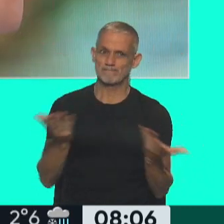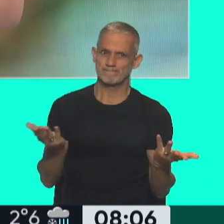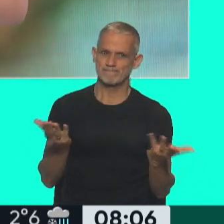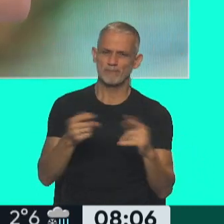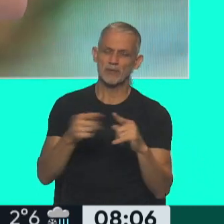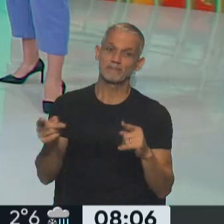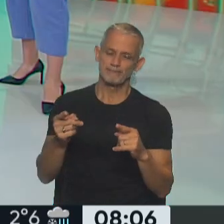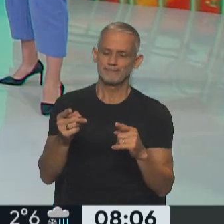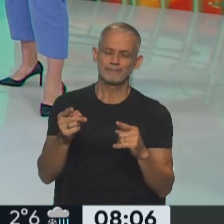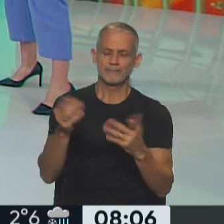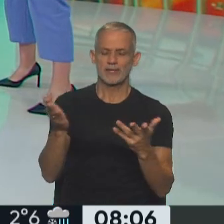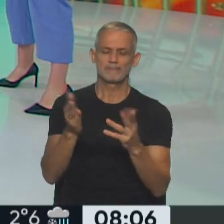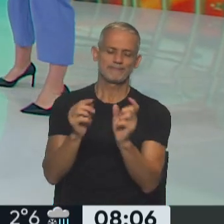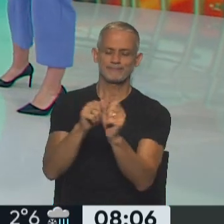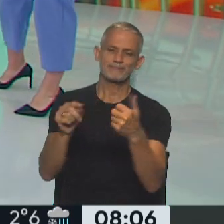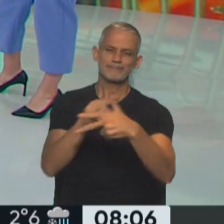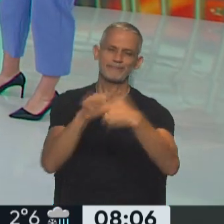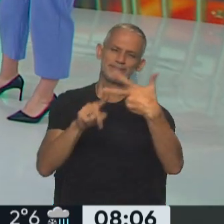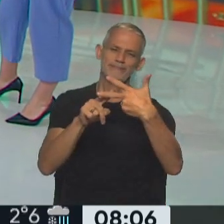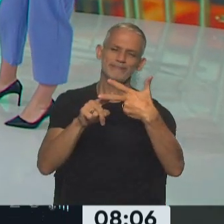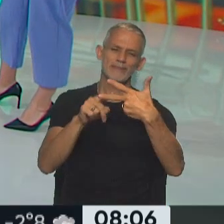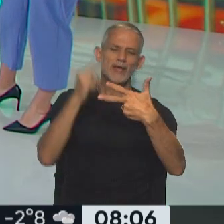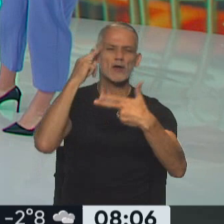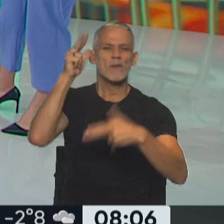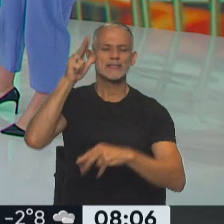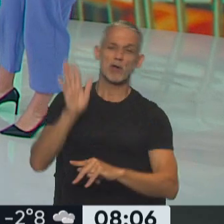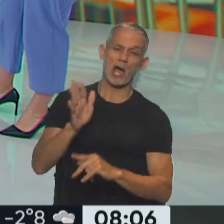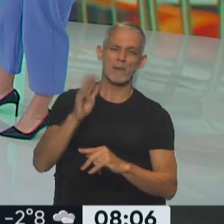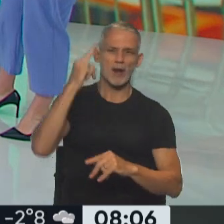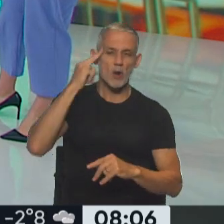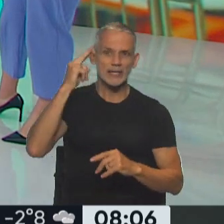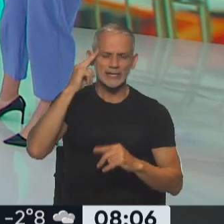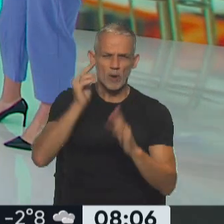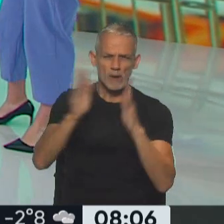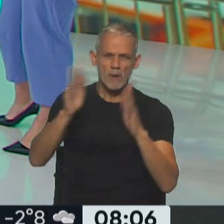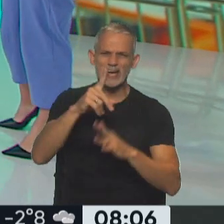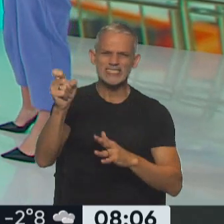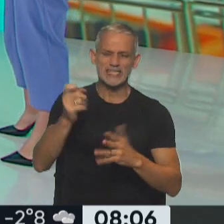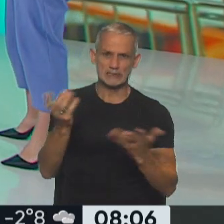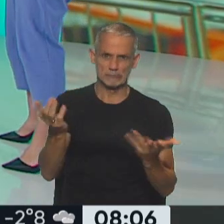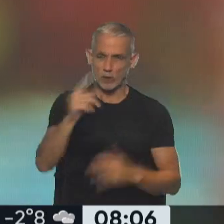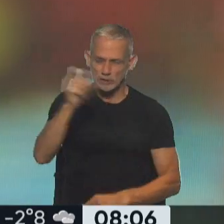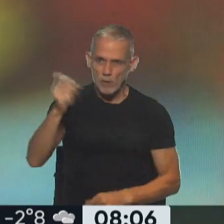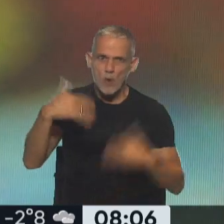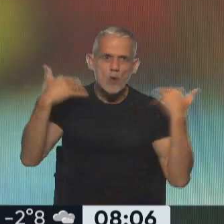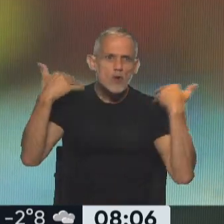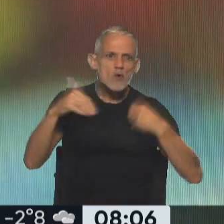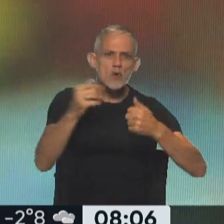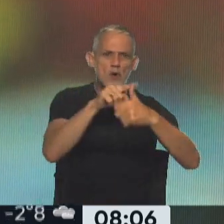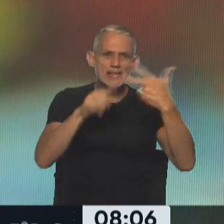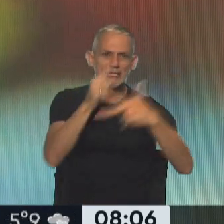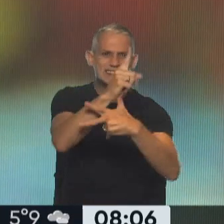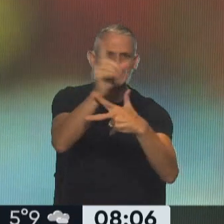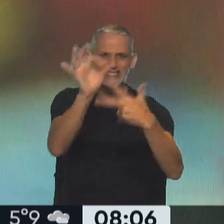que ya por una cuestión anecdótica. Los famosos 3 dígitos. Claro, esté entre 98 y 100, no hay diferencia, pero cuando efectivamente llega